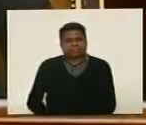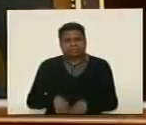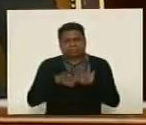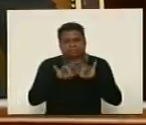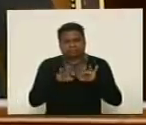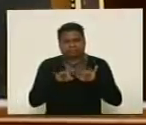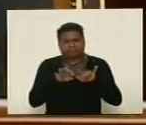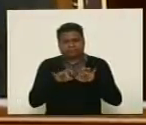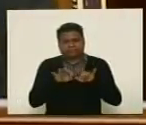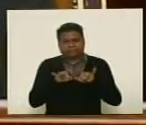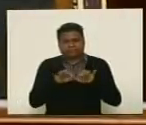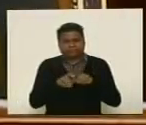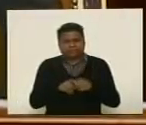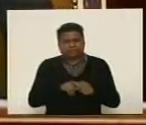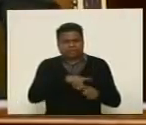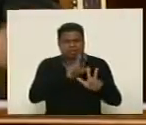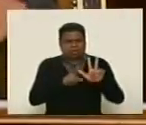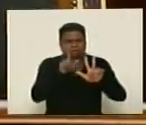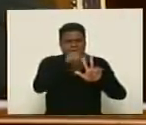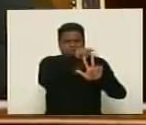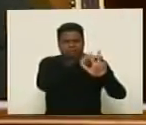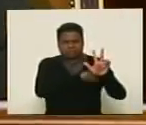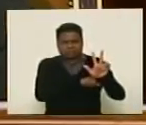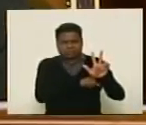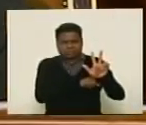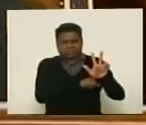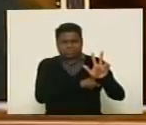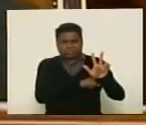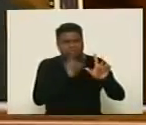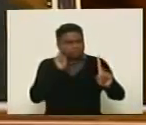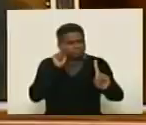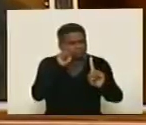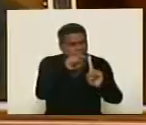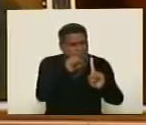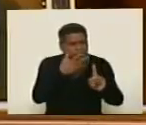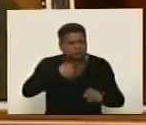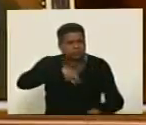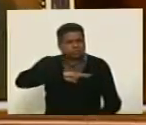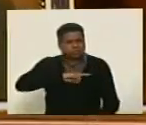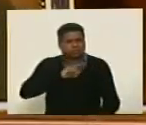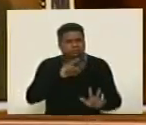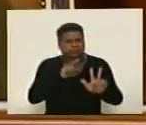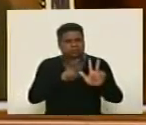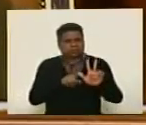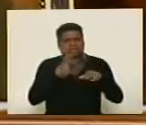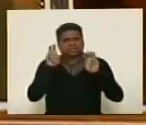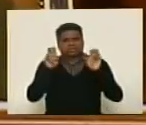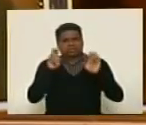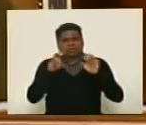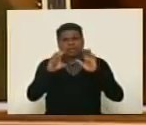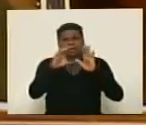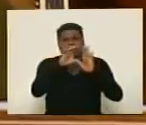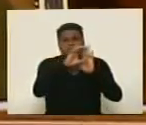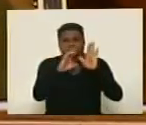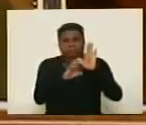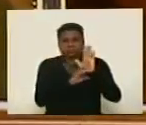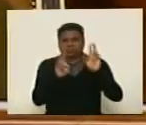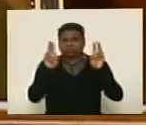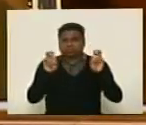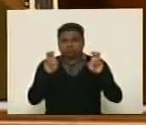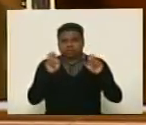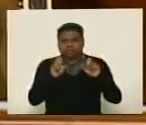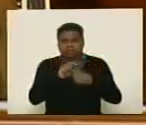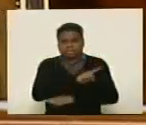de las tres misiones que tenemos como constituyentes, ¿verdad? Tenemos que redactar una nueva constitución, crear un